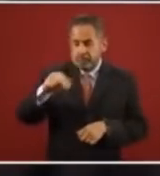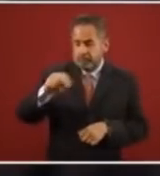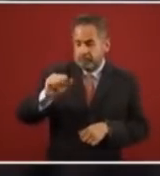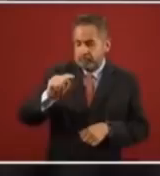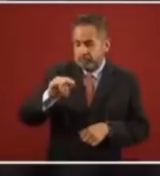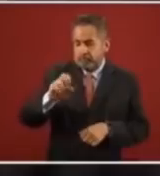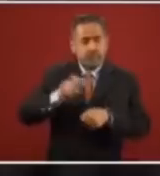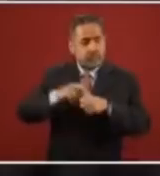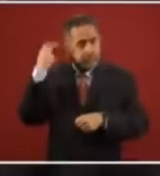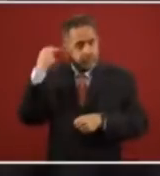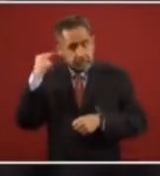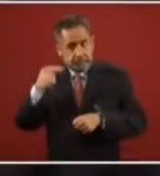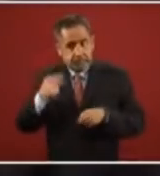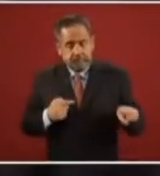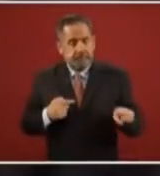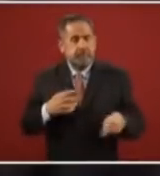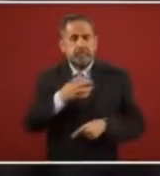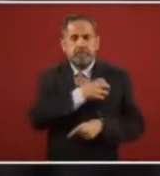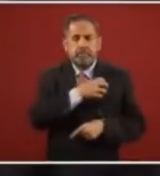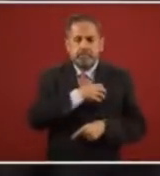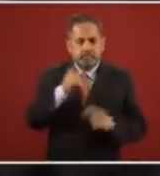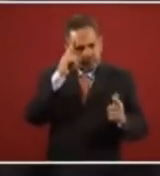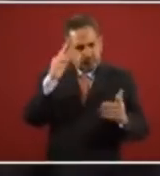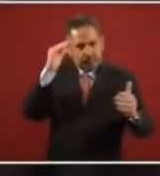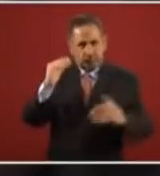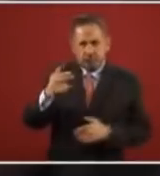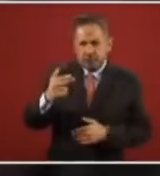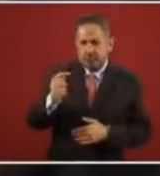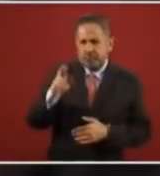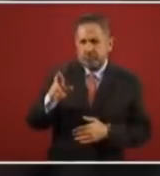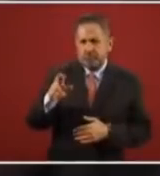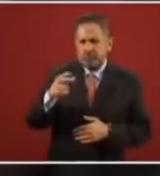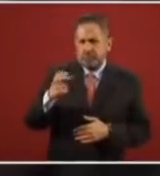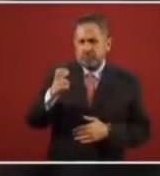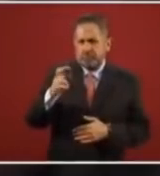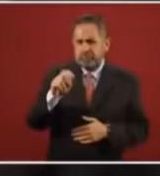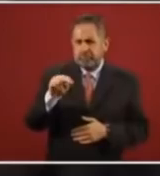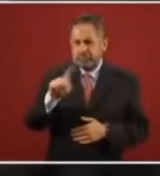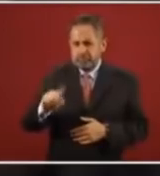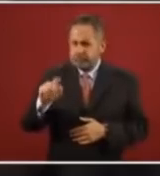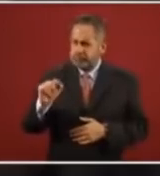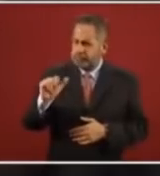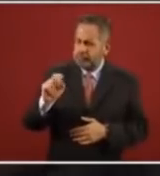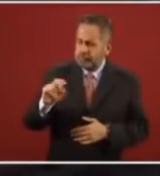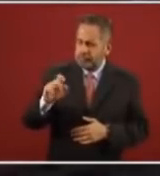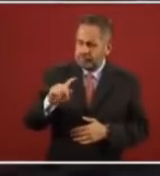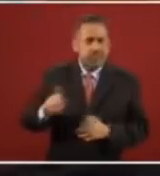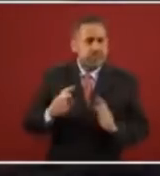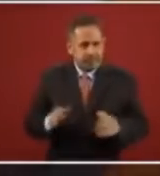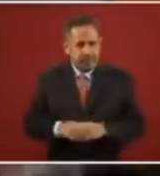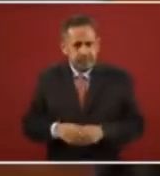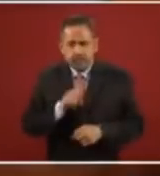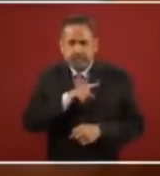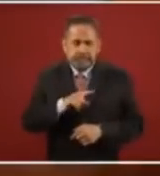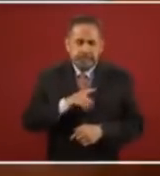Veracruz, el capitán de altura Héctor Hernández Sánchez, y